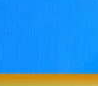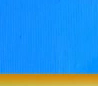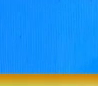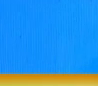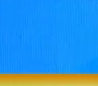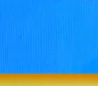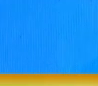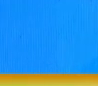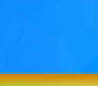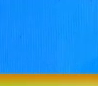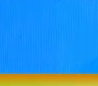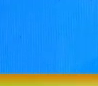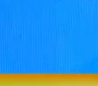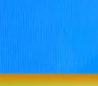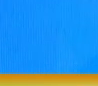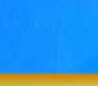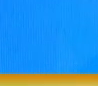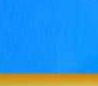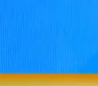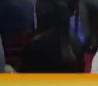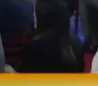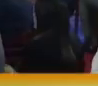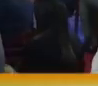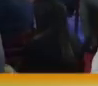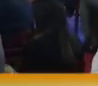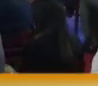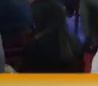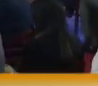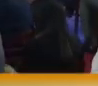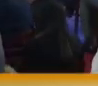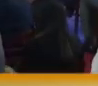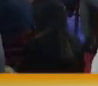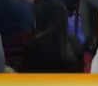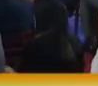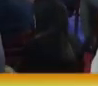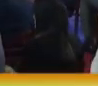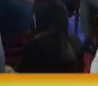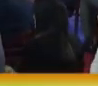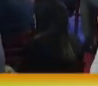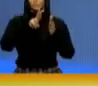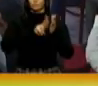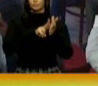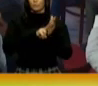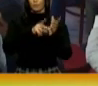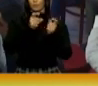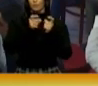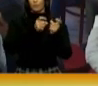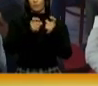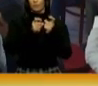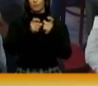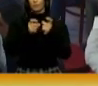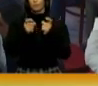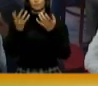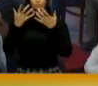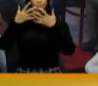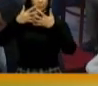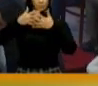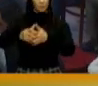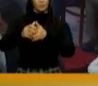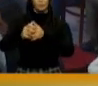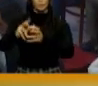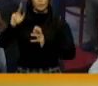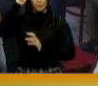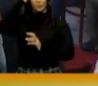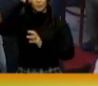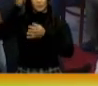traer contigo alimento suficiente para por lo menos aguantarte un par de días pero eso no es